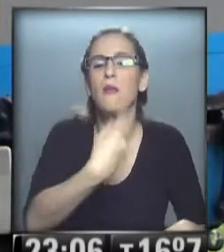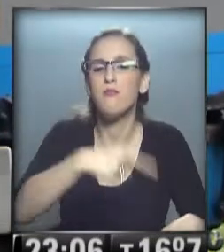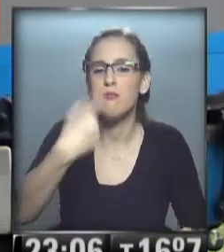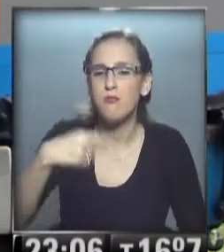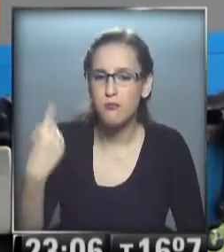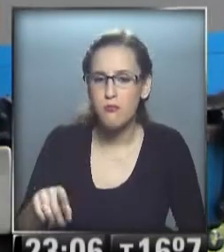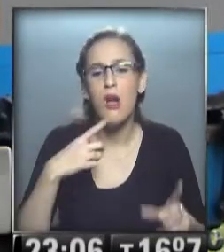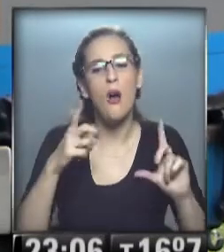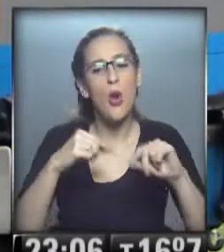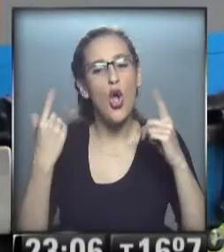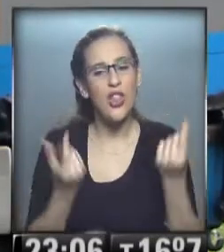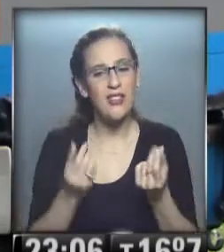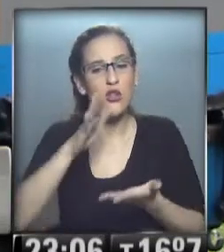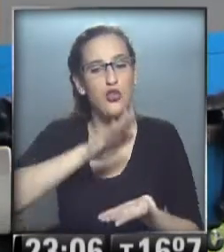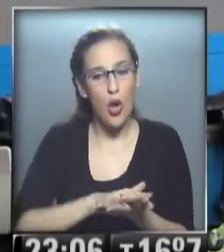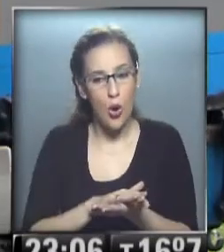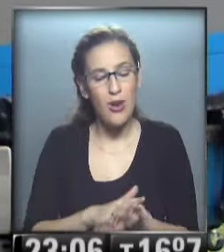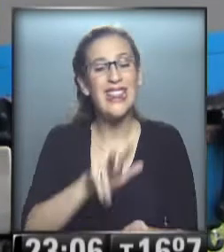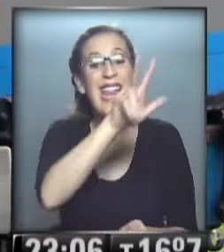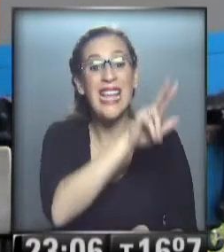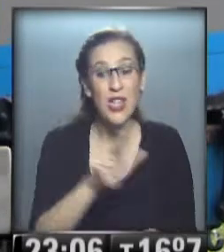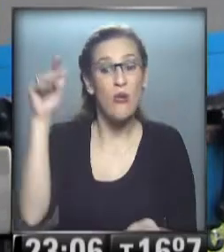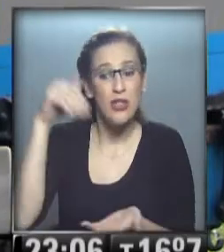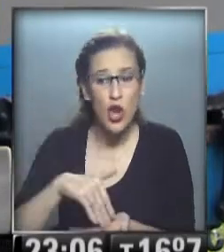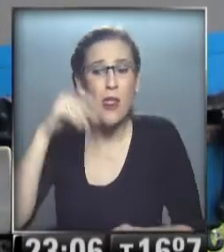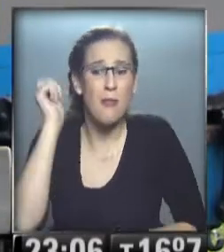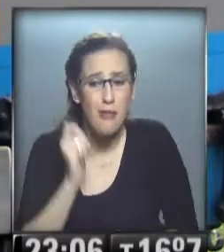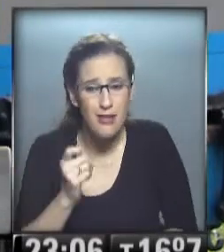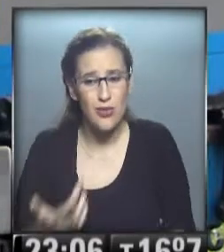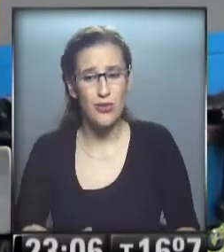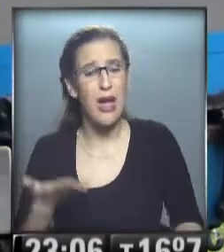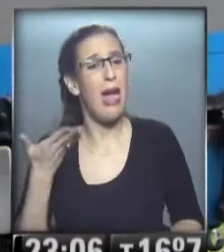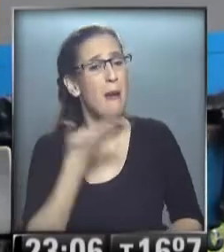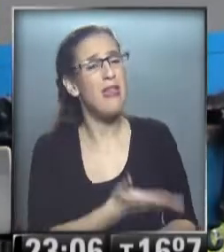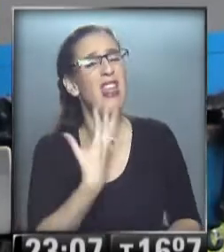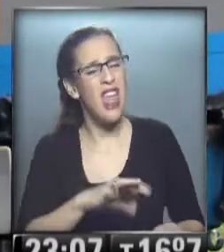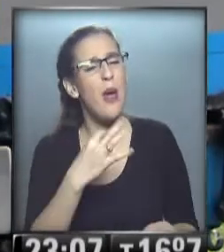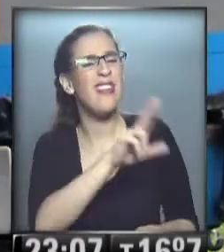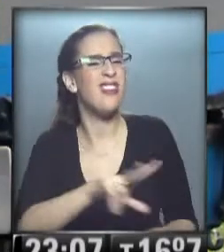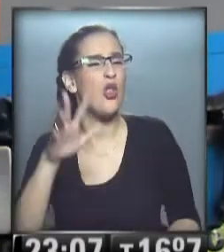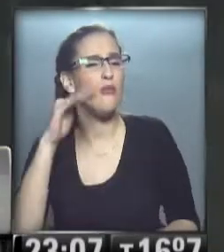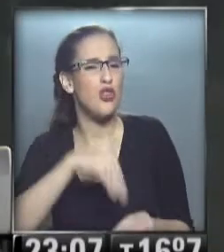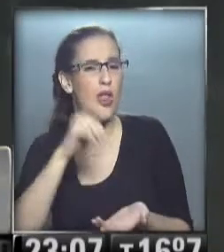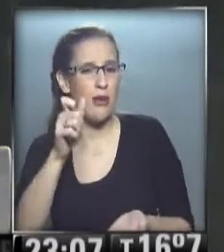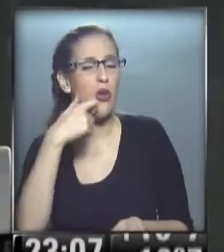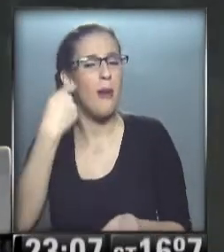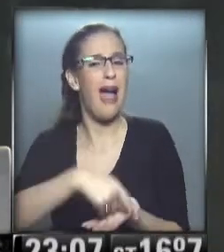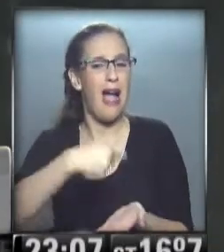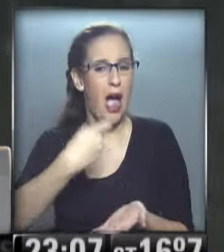Reclaman una indemnización de 300 millones de pesos por haber pasado de